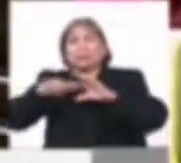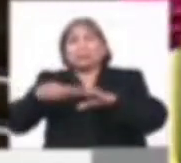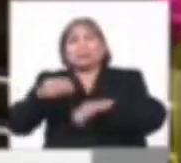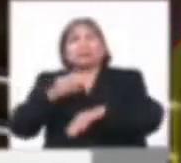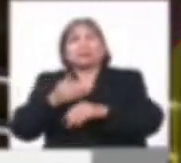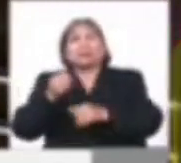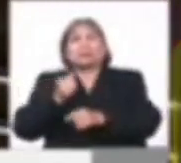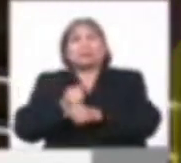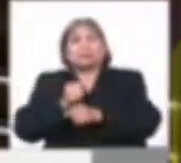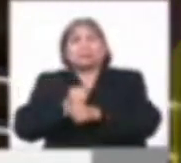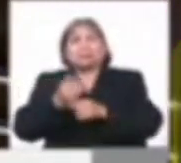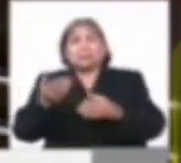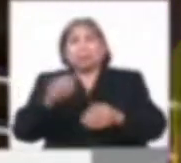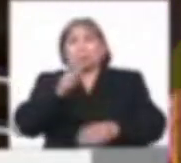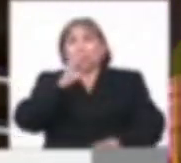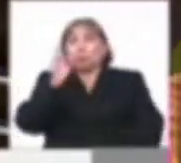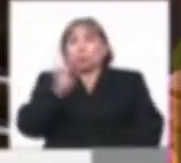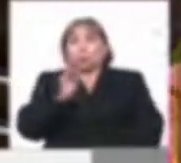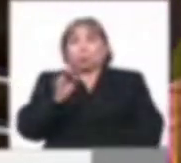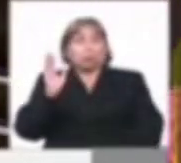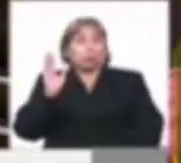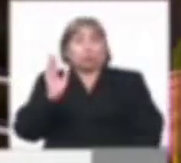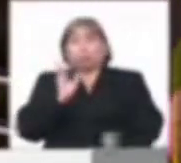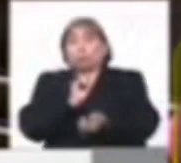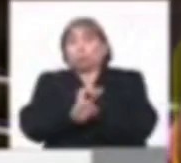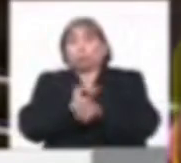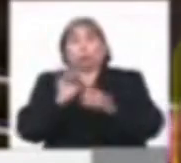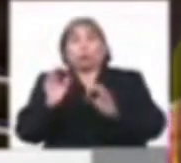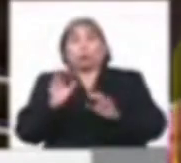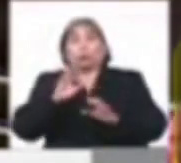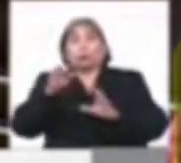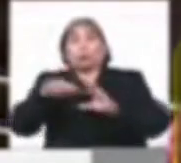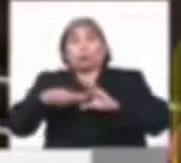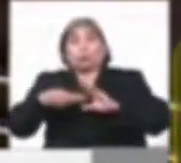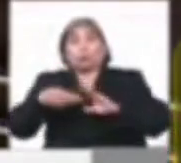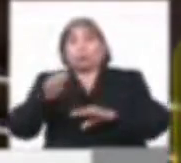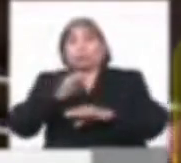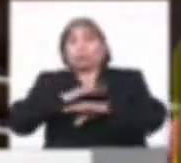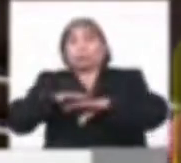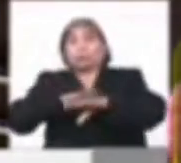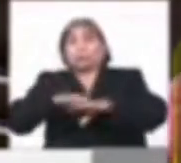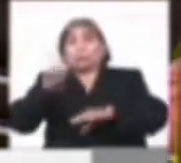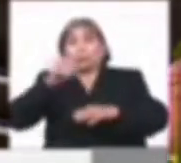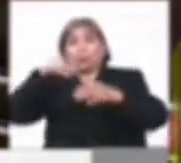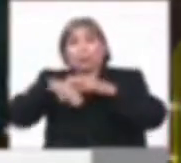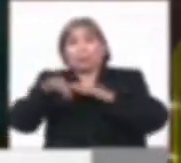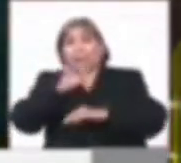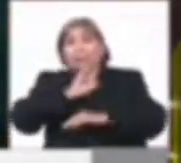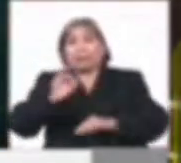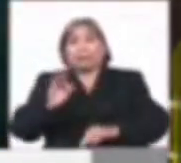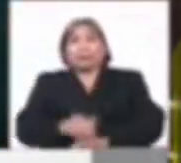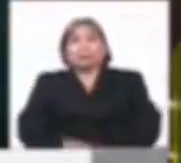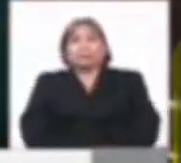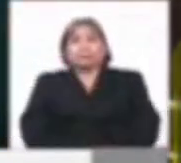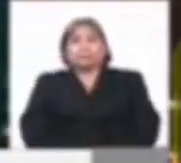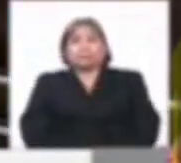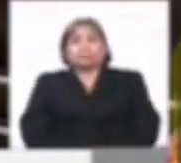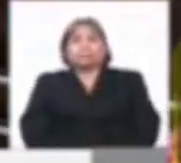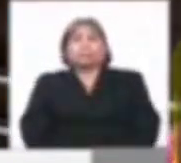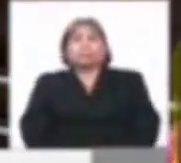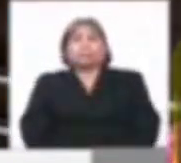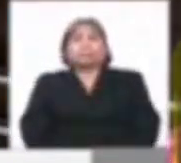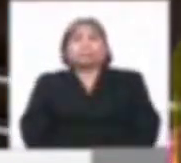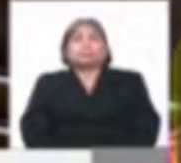funcionarios? Nunca el condenado de corrupción de funcionarios debe de postular a nada.